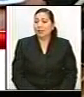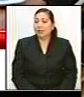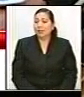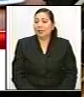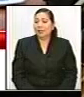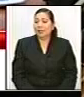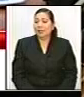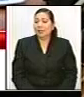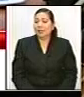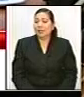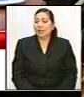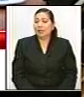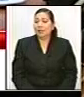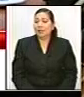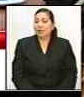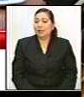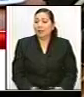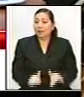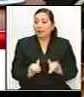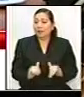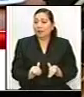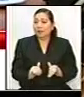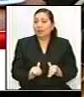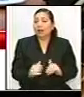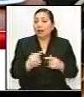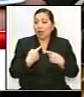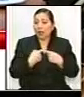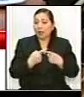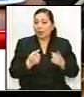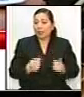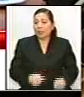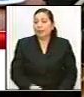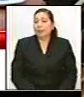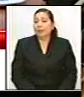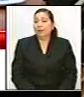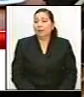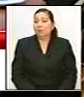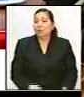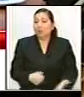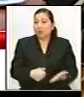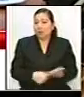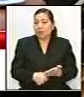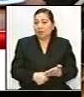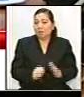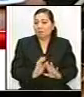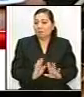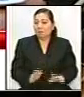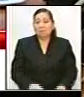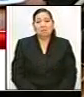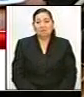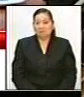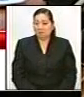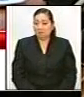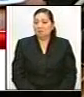¿Ya? Yo me voy a quejar a los medios de comunicación. Y una carta a Cipriani. No me pesa esta mano.